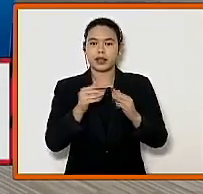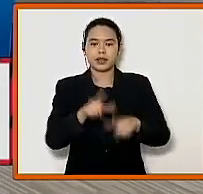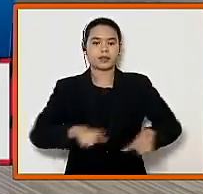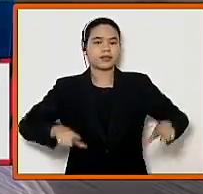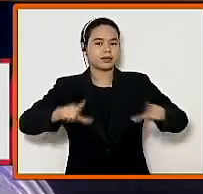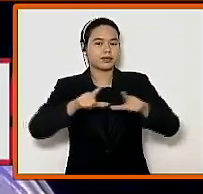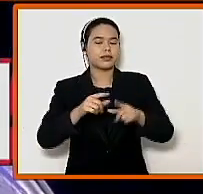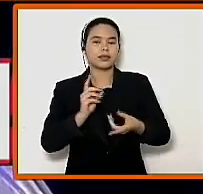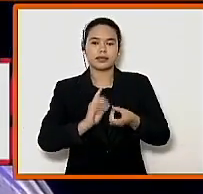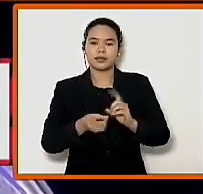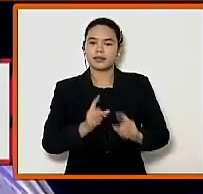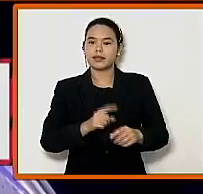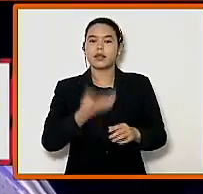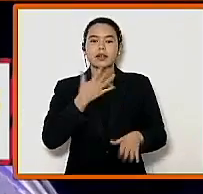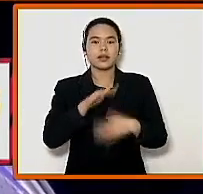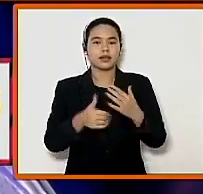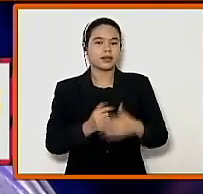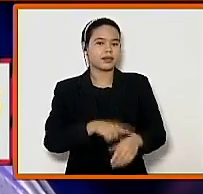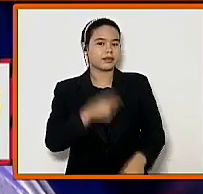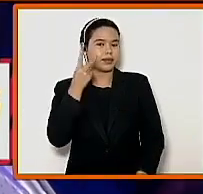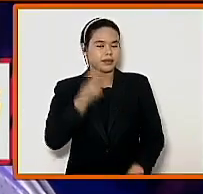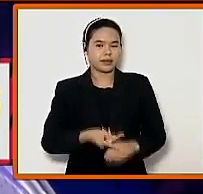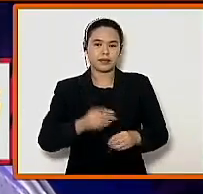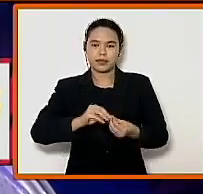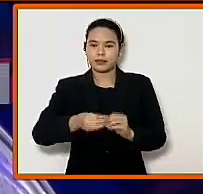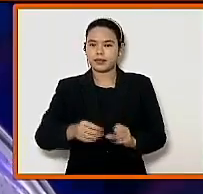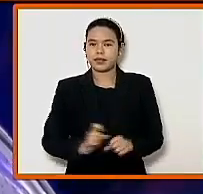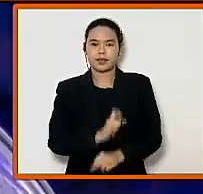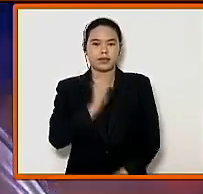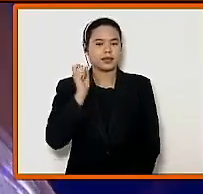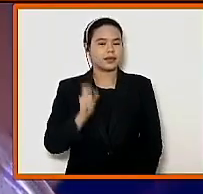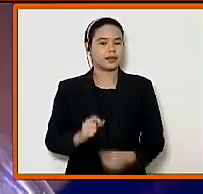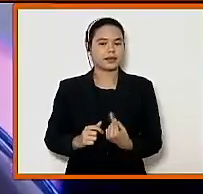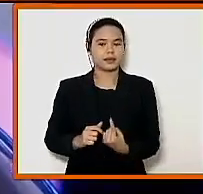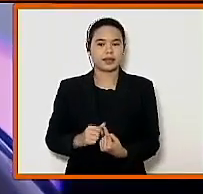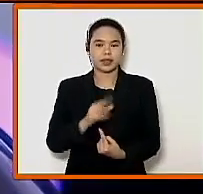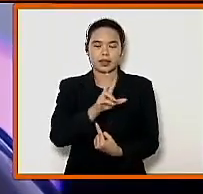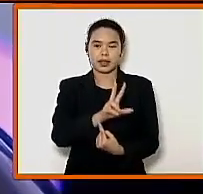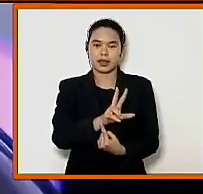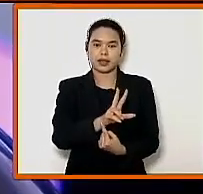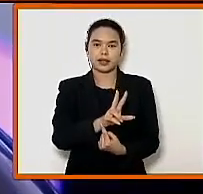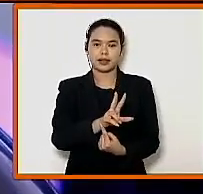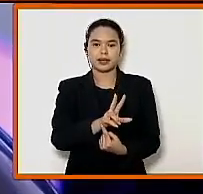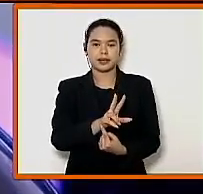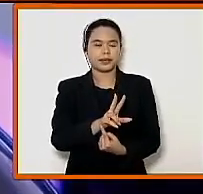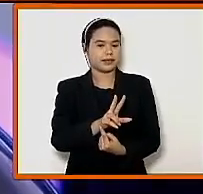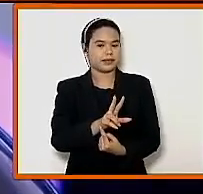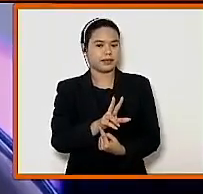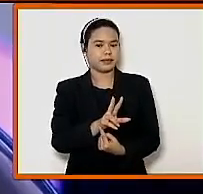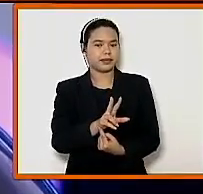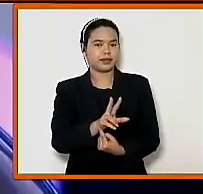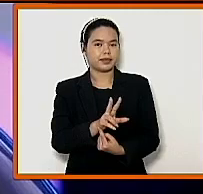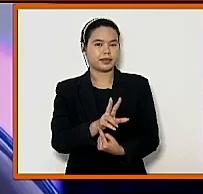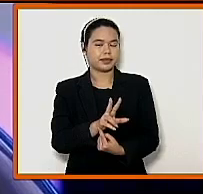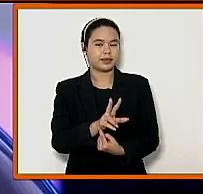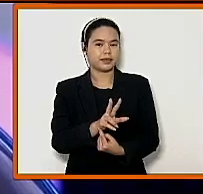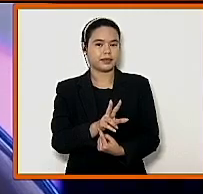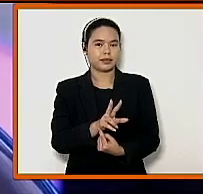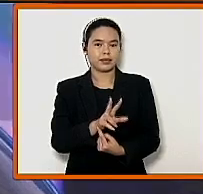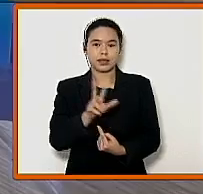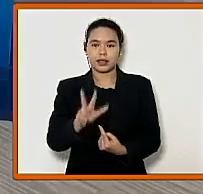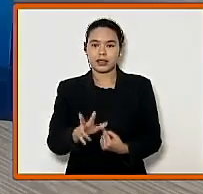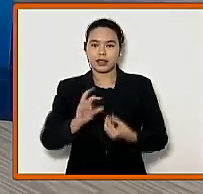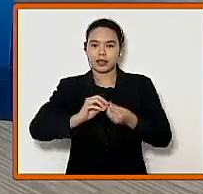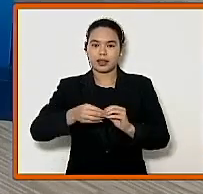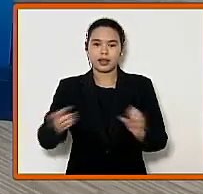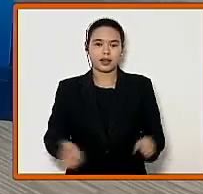deportivas. Suerte, porque tu primer número en Diaria, y este es el 3. Segundo número,